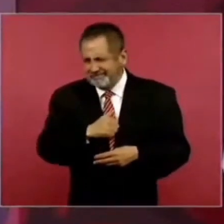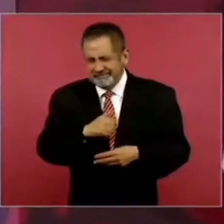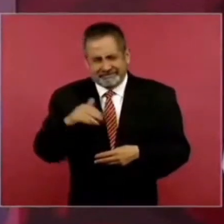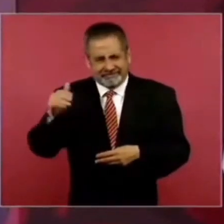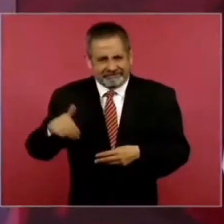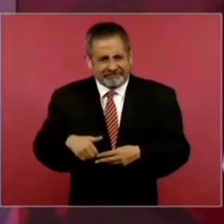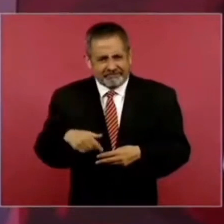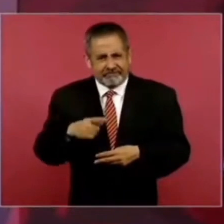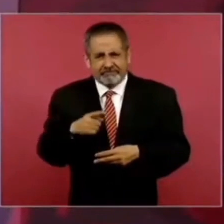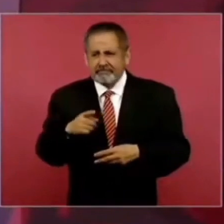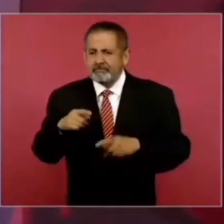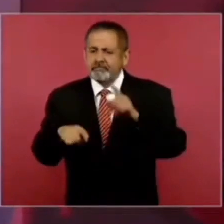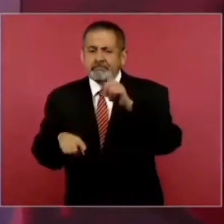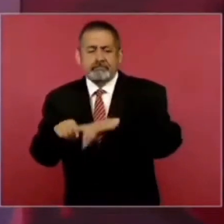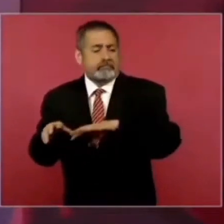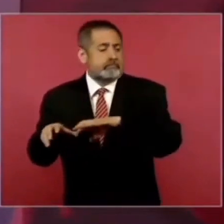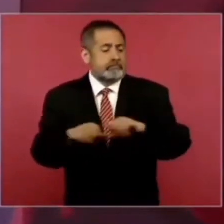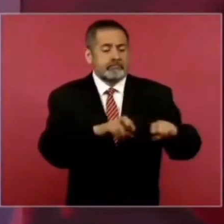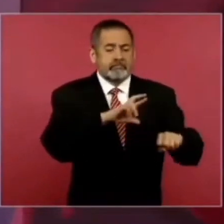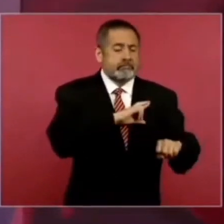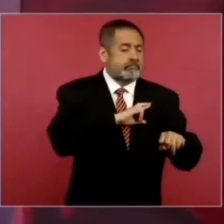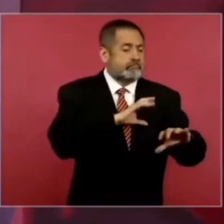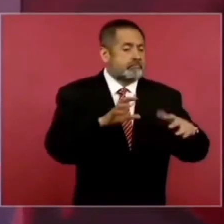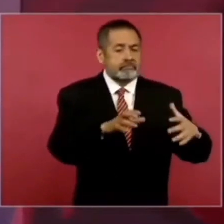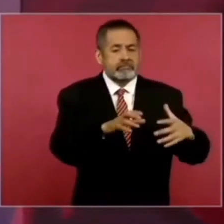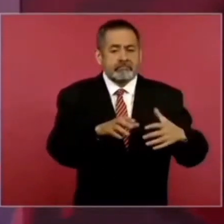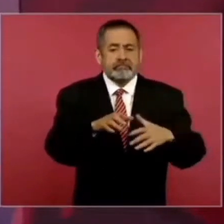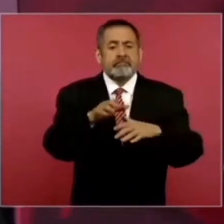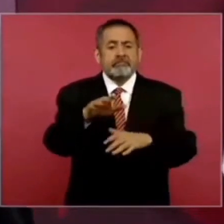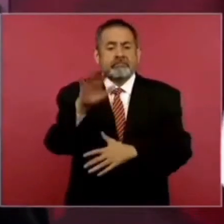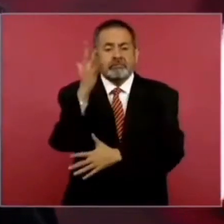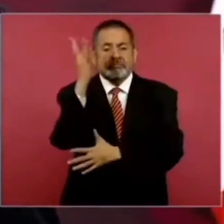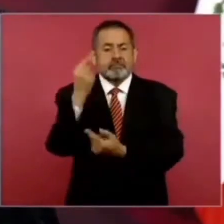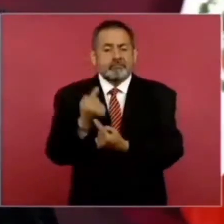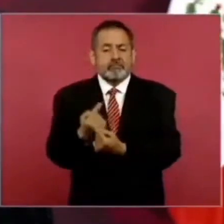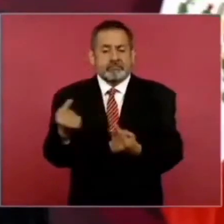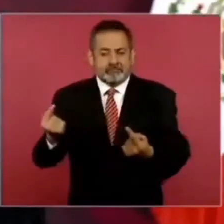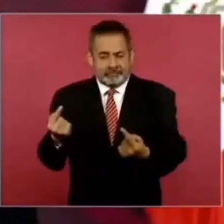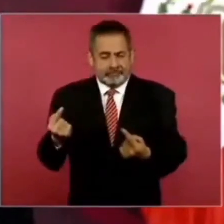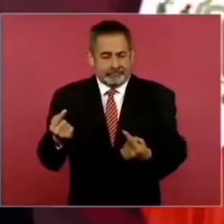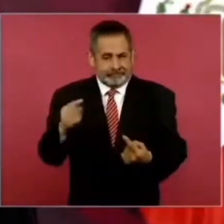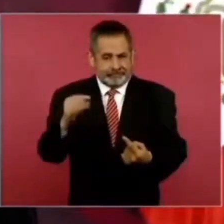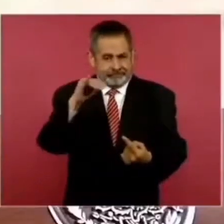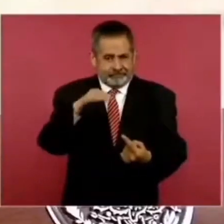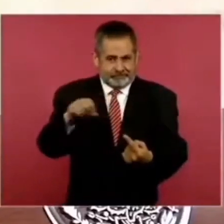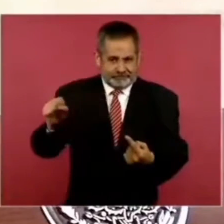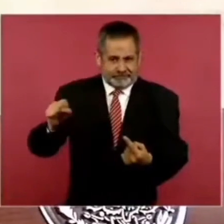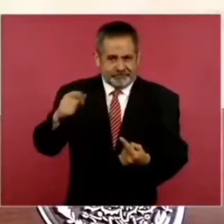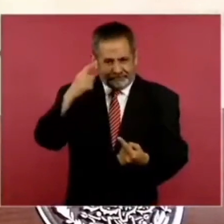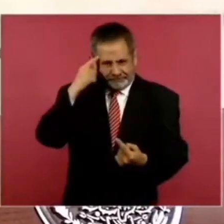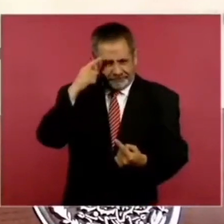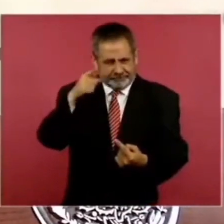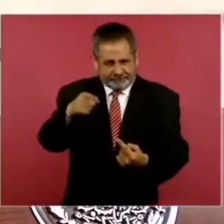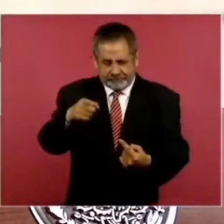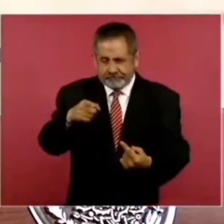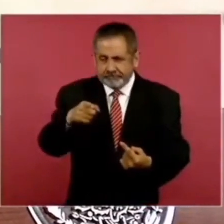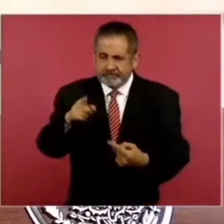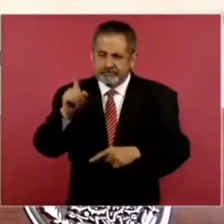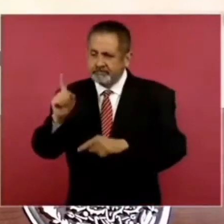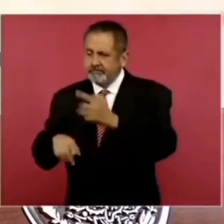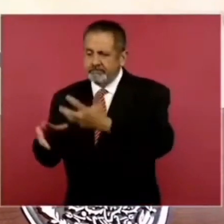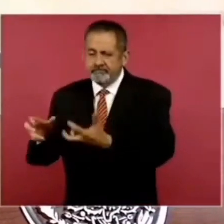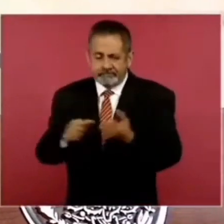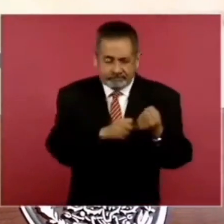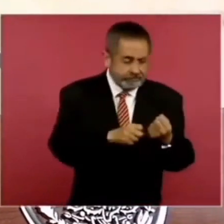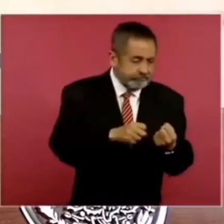también por la privatización de las guarderías del Seguro Social, y pierden